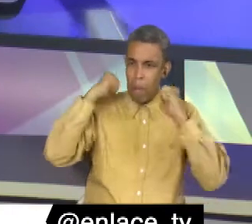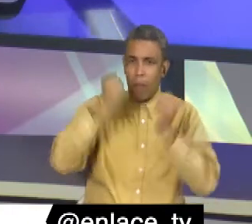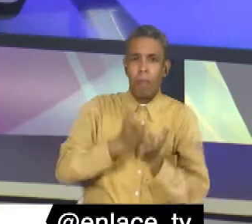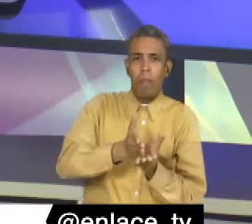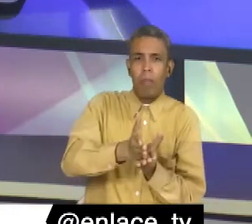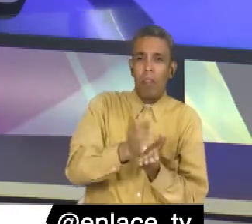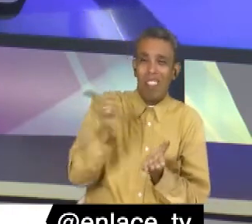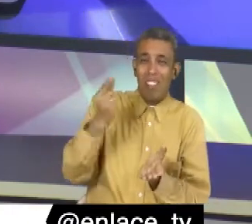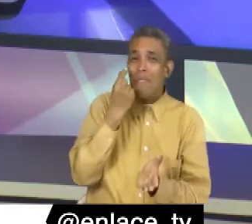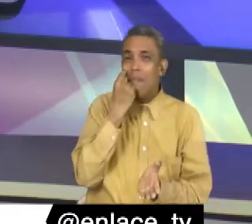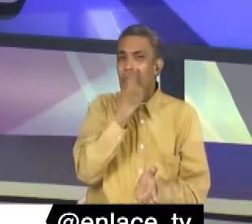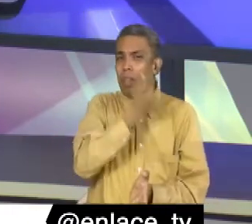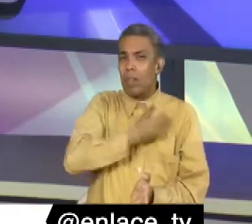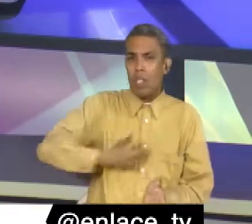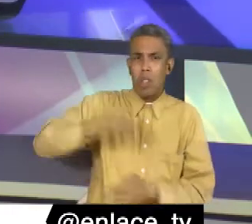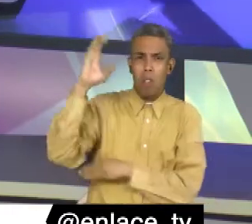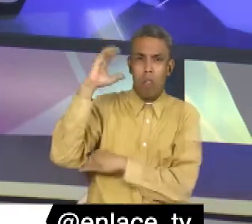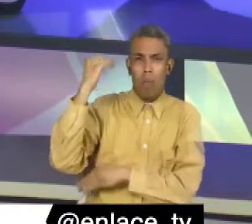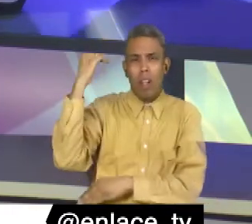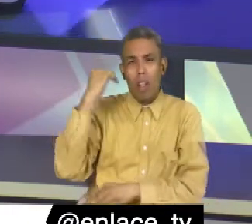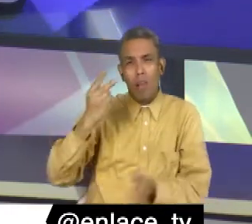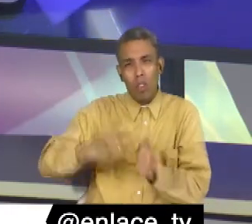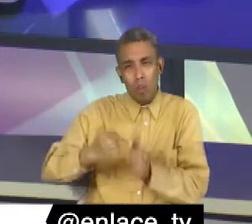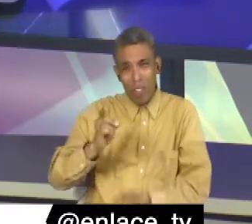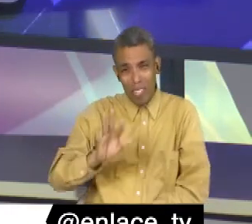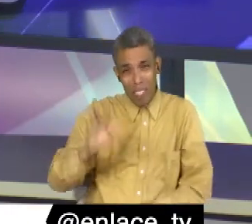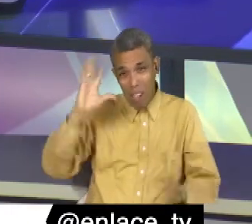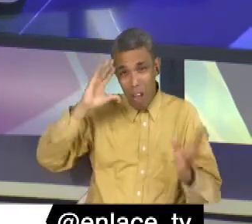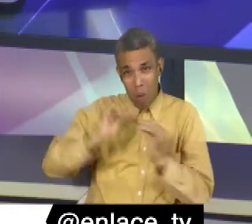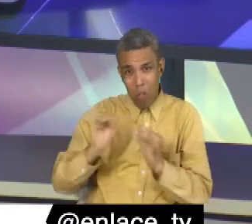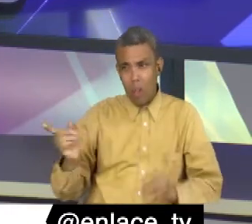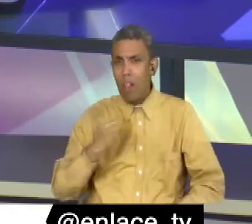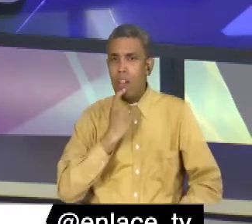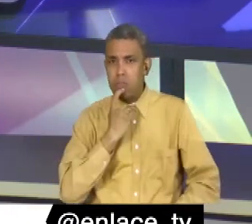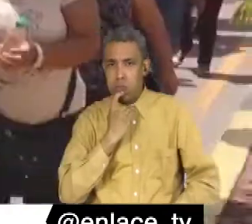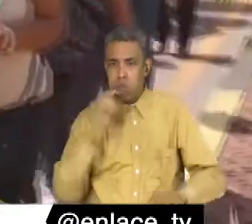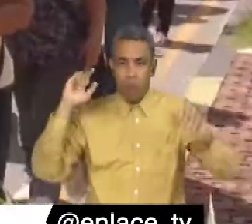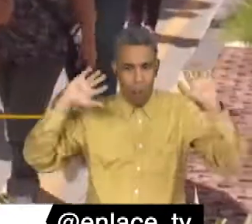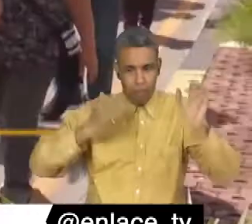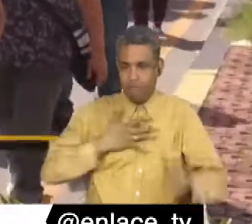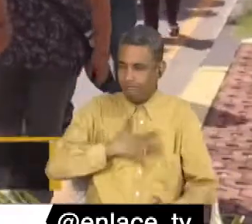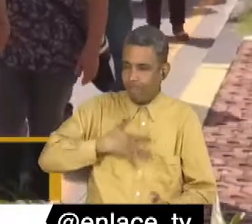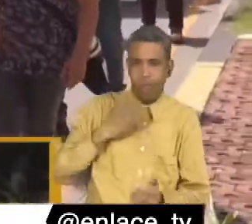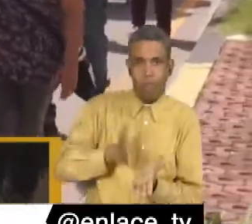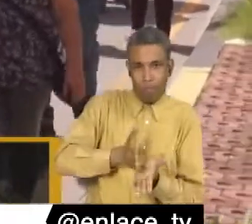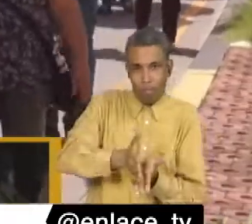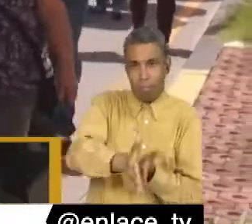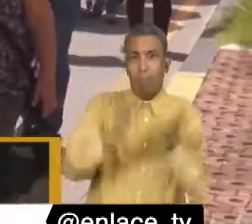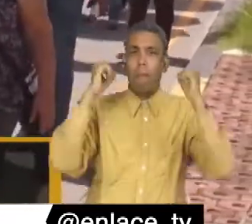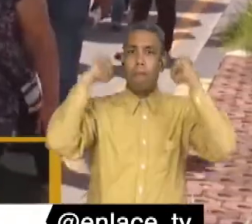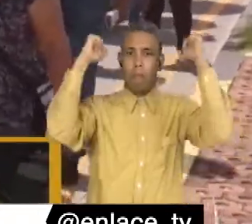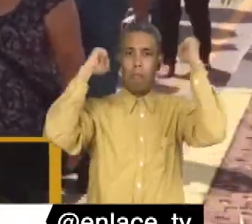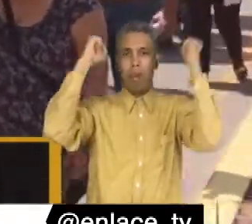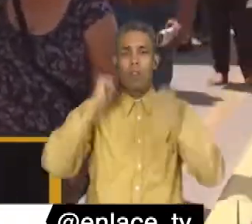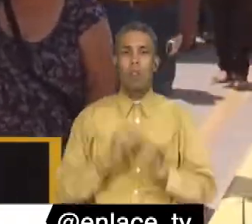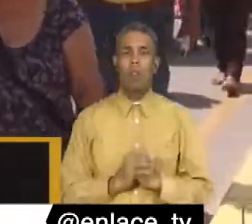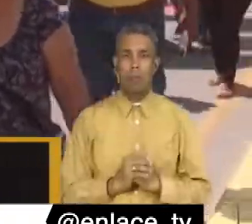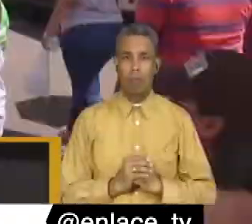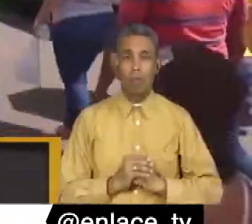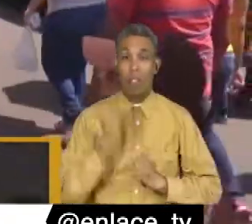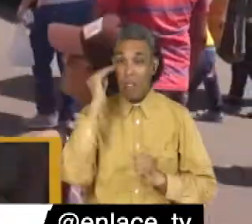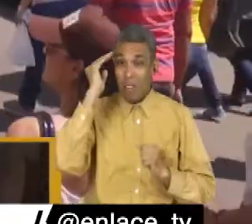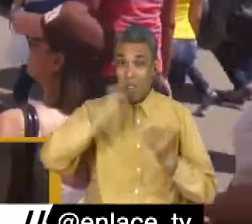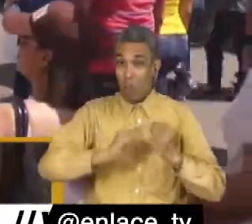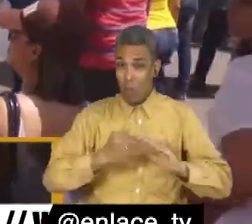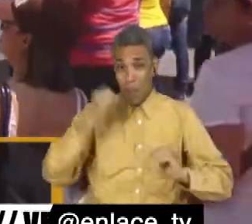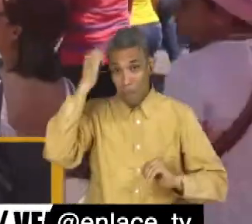año 2015, donde también se habló de la nivelación salarial. Los docentes de Barranca Bermeja anunciaron que continuarán en